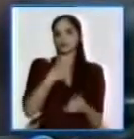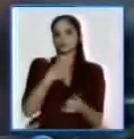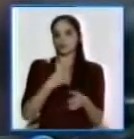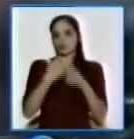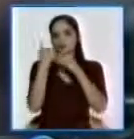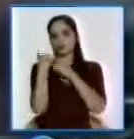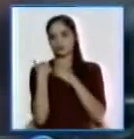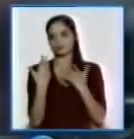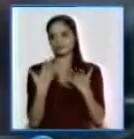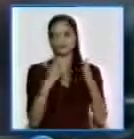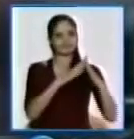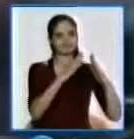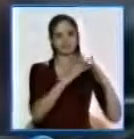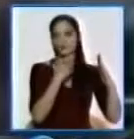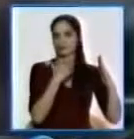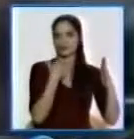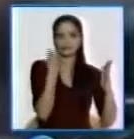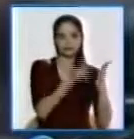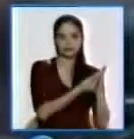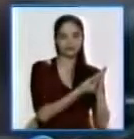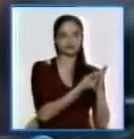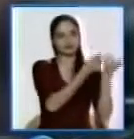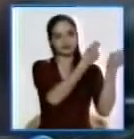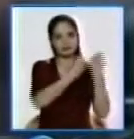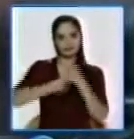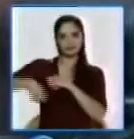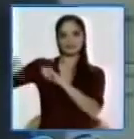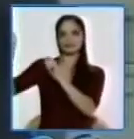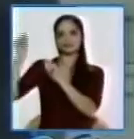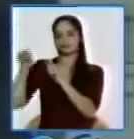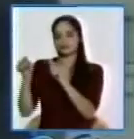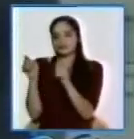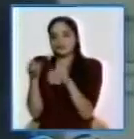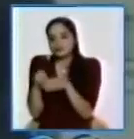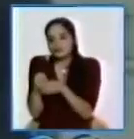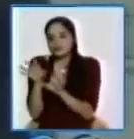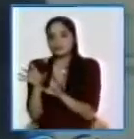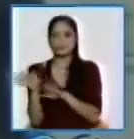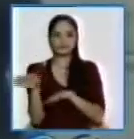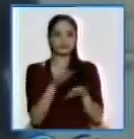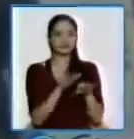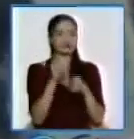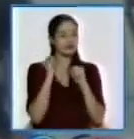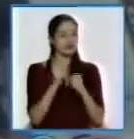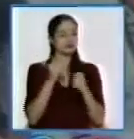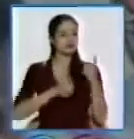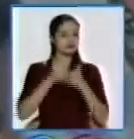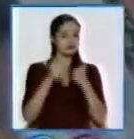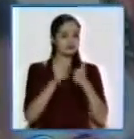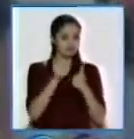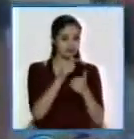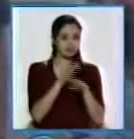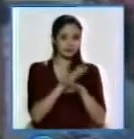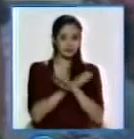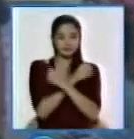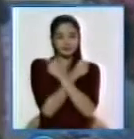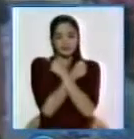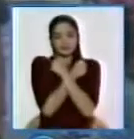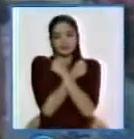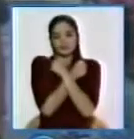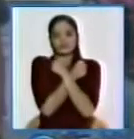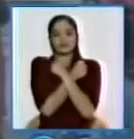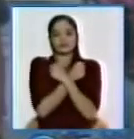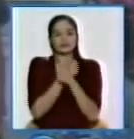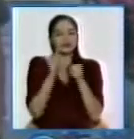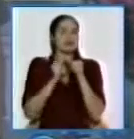entonces me tocó salirme de mi casa y aquí vivía amontonadita. Lo más duro para ella fue entender que ese amor que una vez pensó duraría